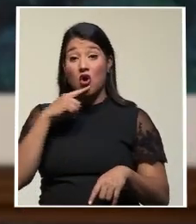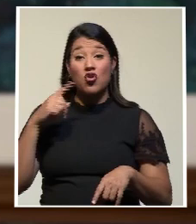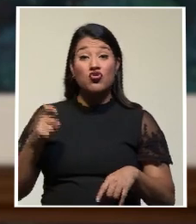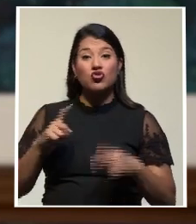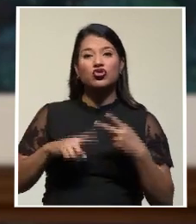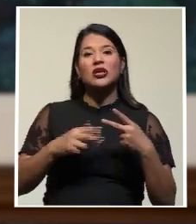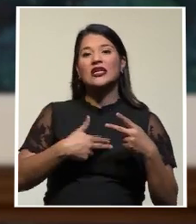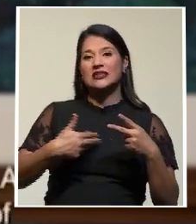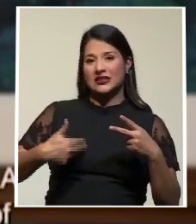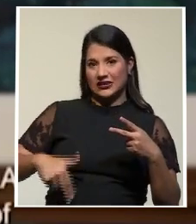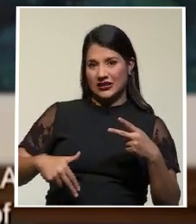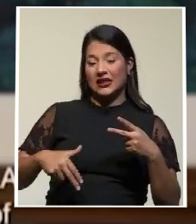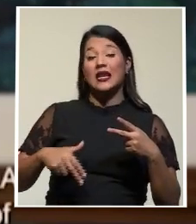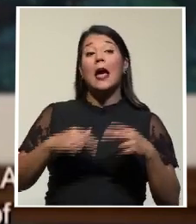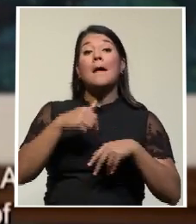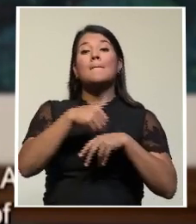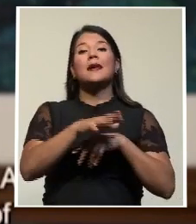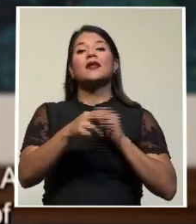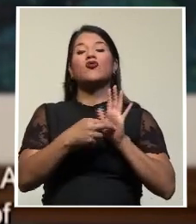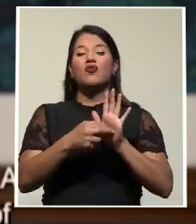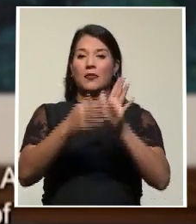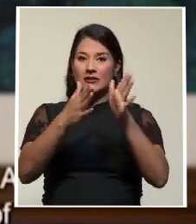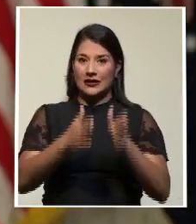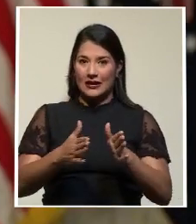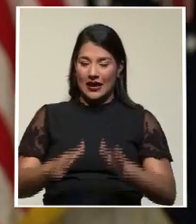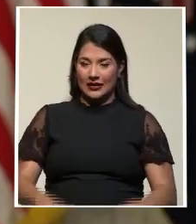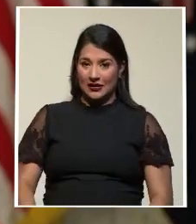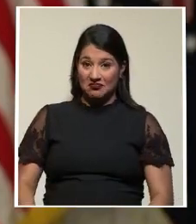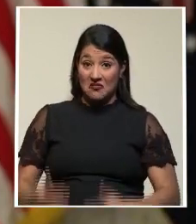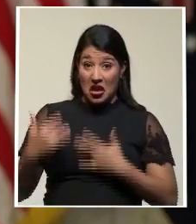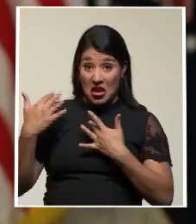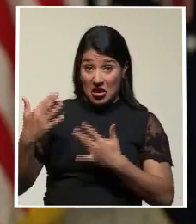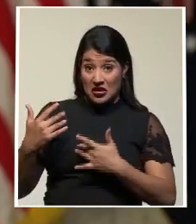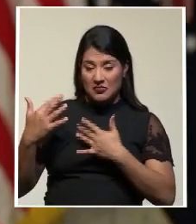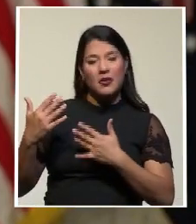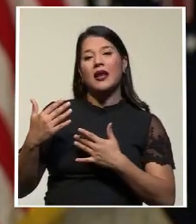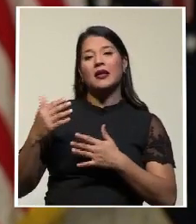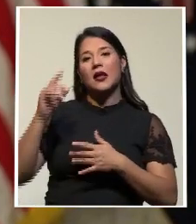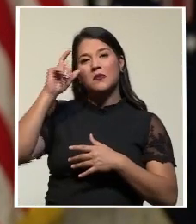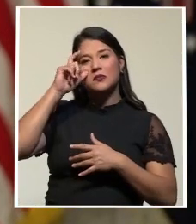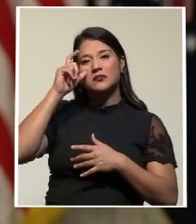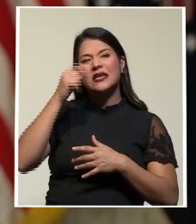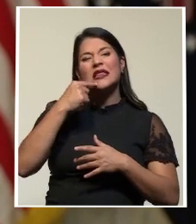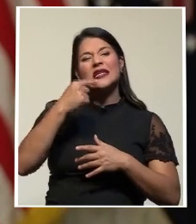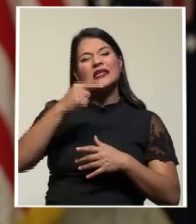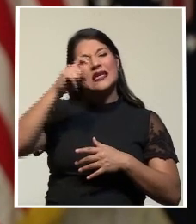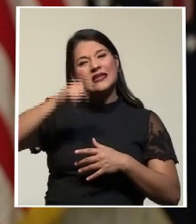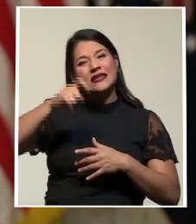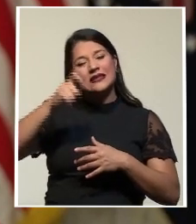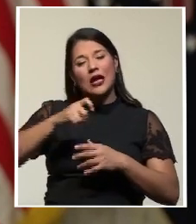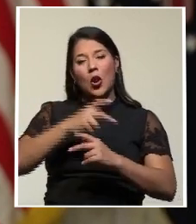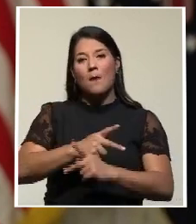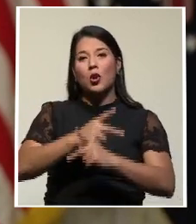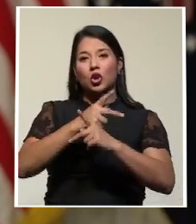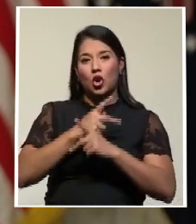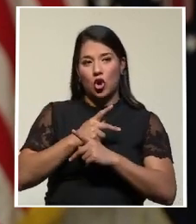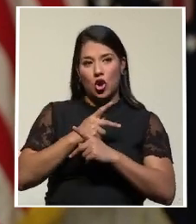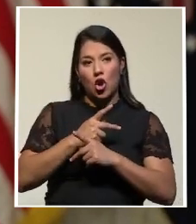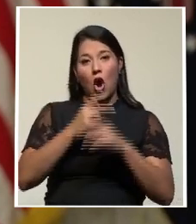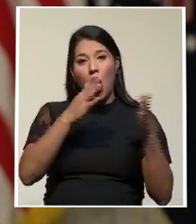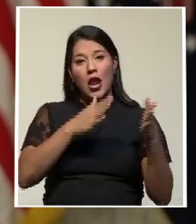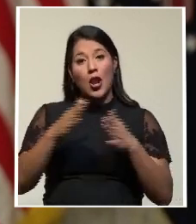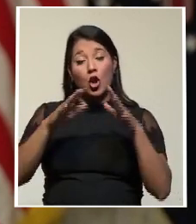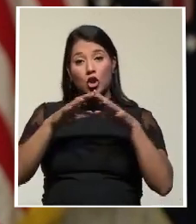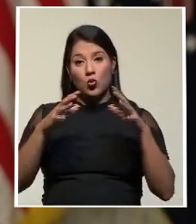estarán representados por un miembro gubernamental. Se espera que Biden subraye la necesidad de proteger el orden mundial de Estados Unidos contra la